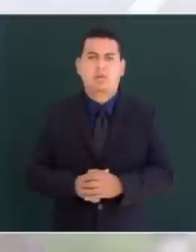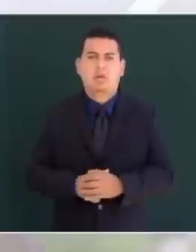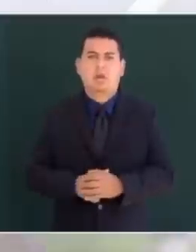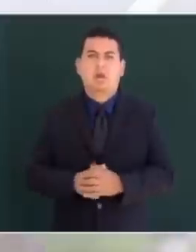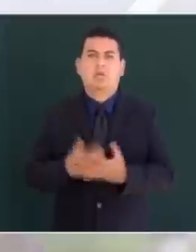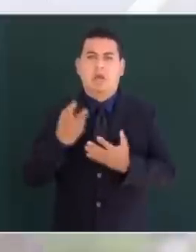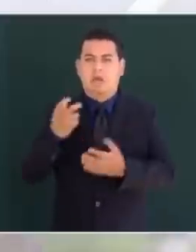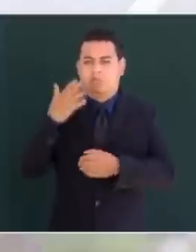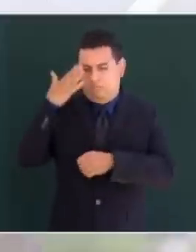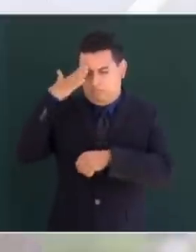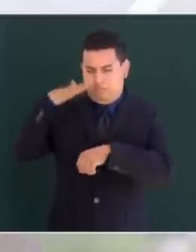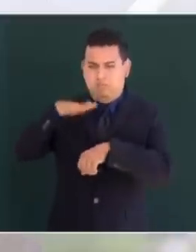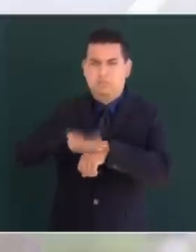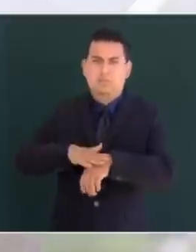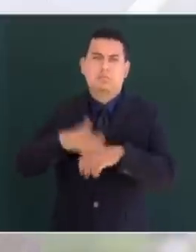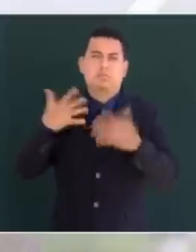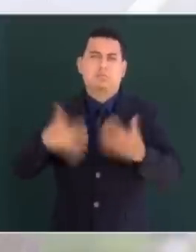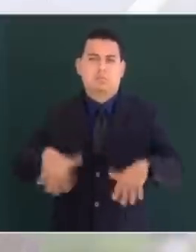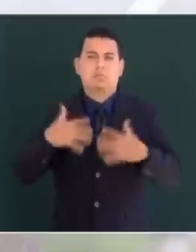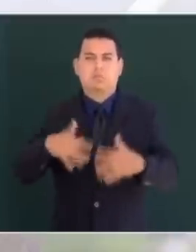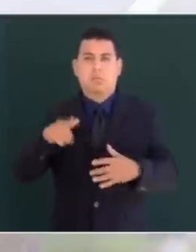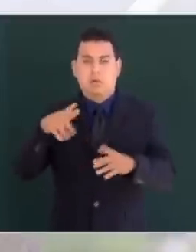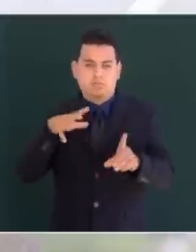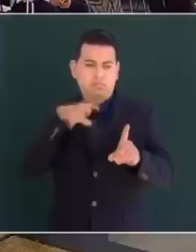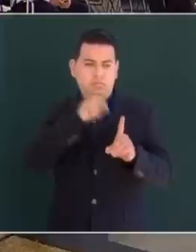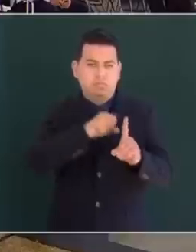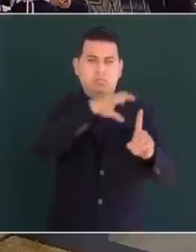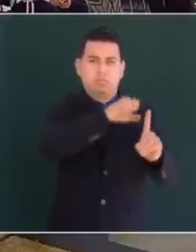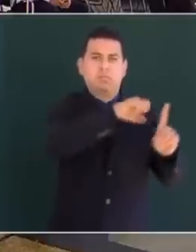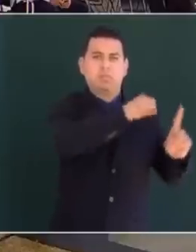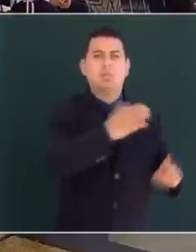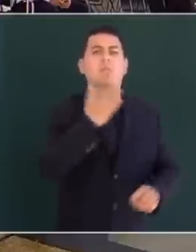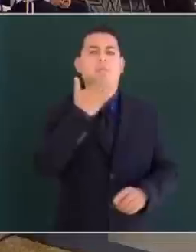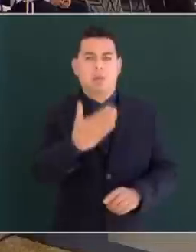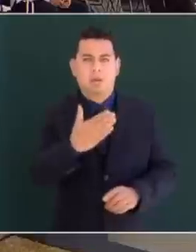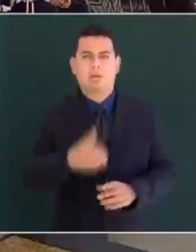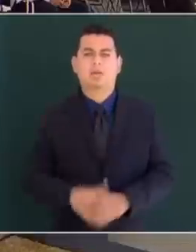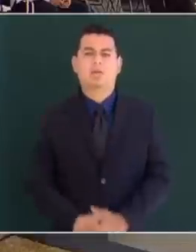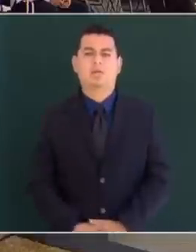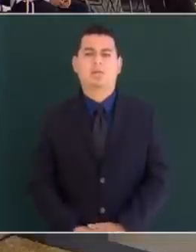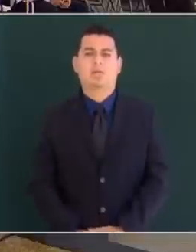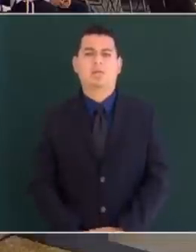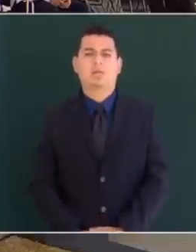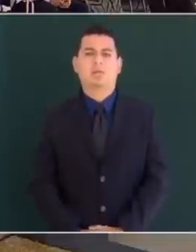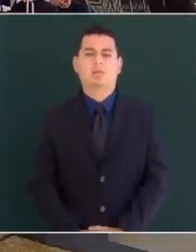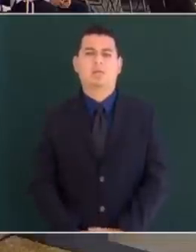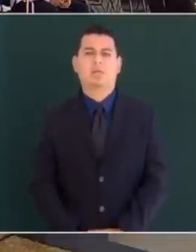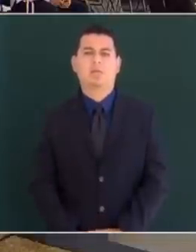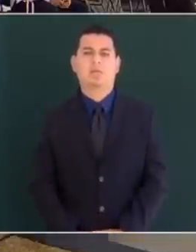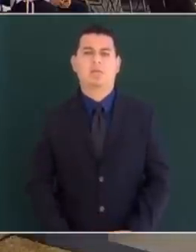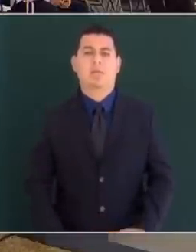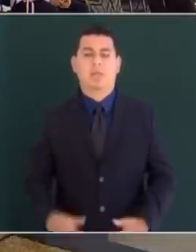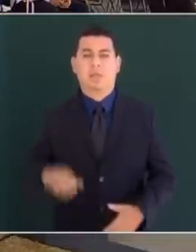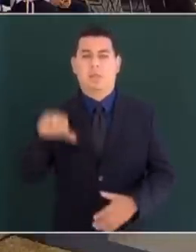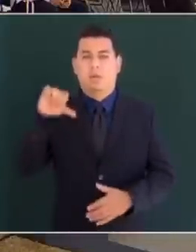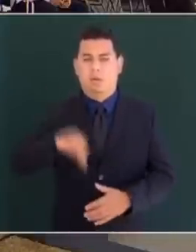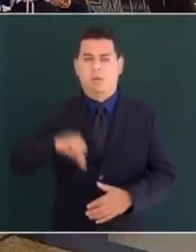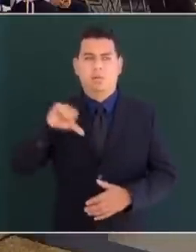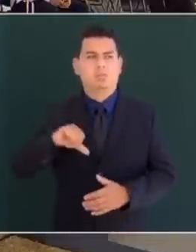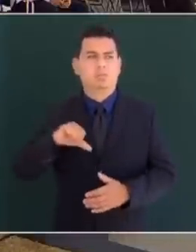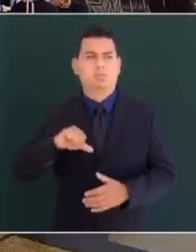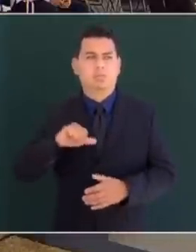conmemorar milestones. Todas estas, todos estos logros. But today we pero hoy on the site estamos aquí where